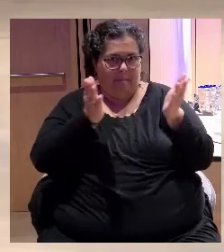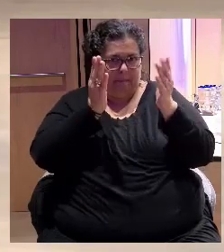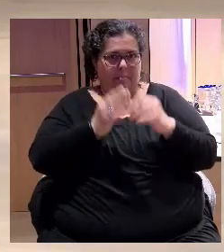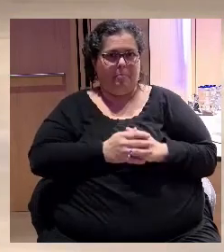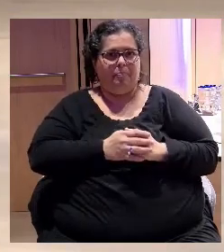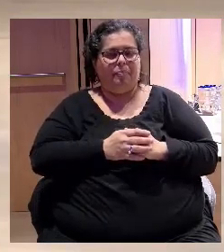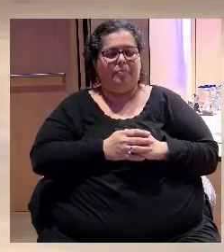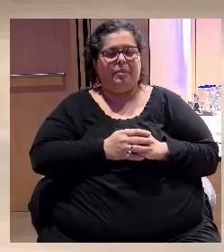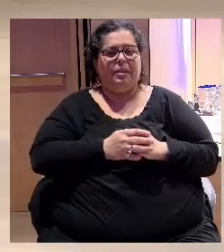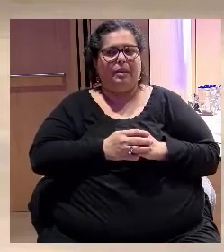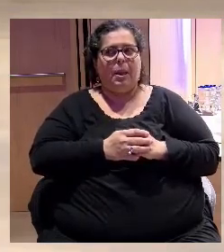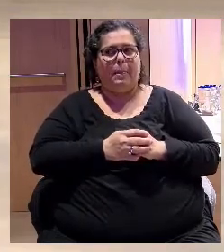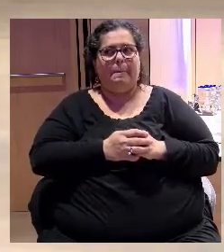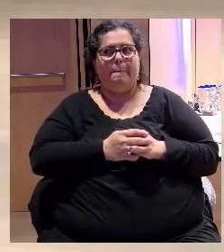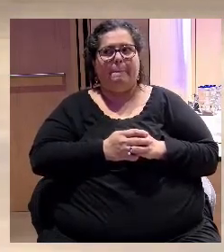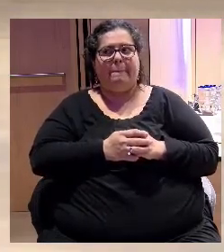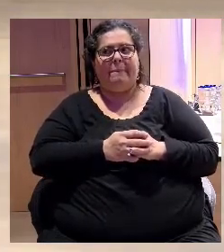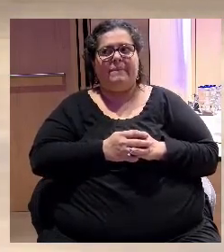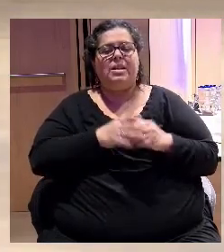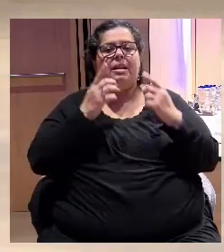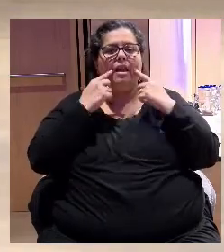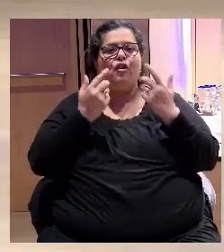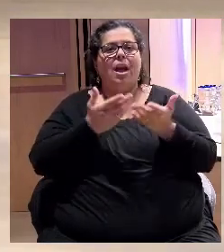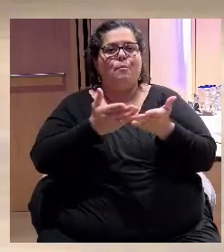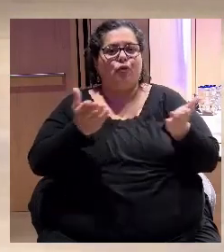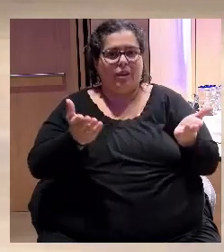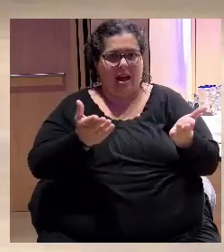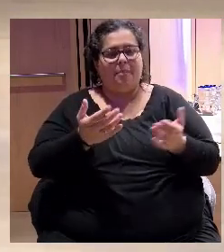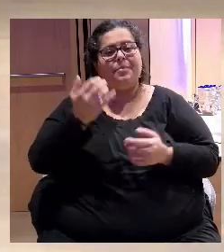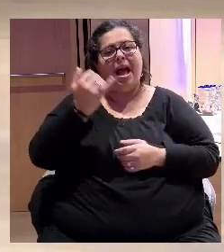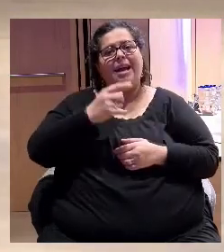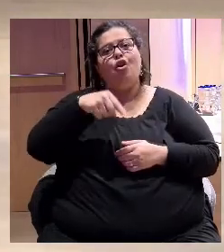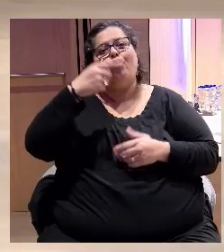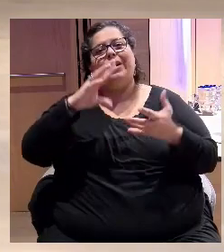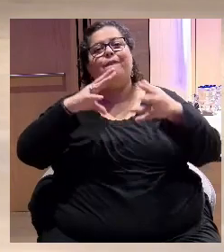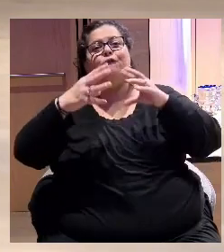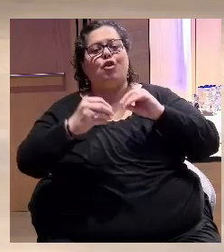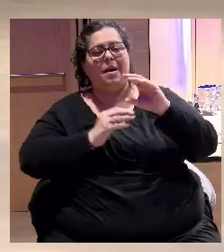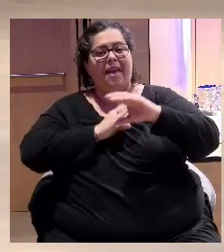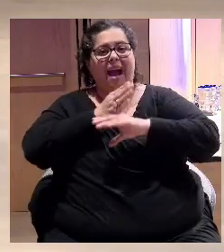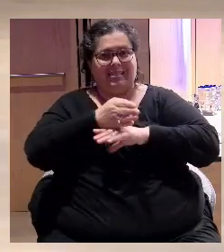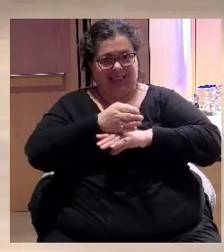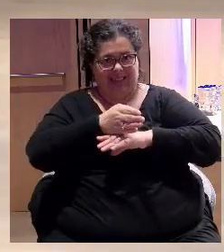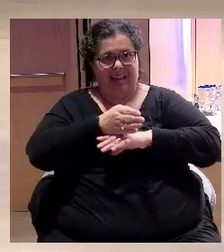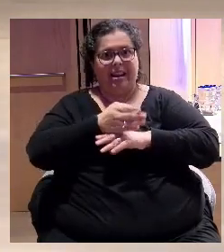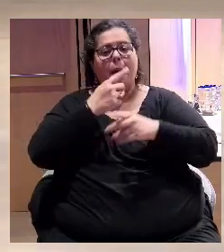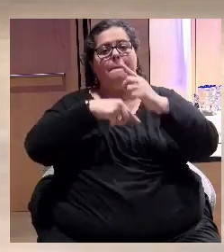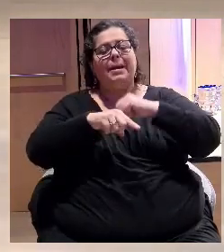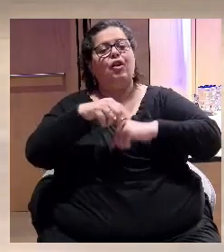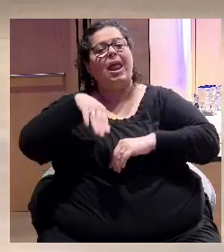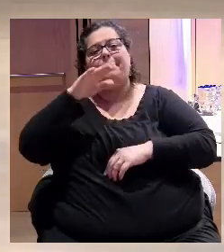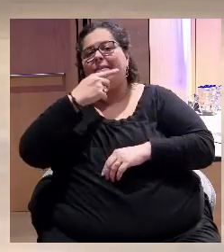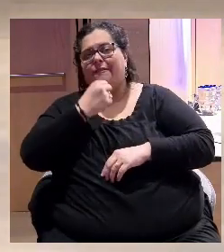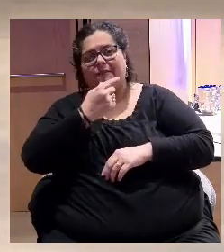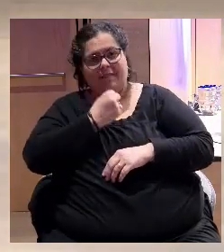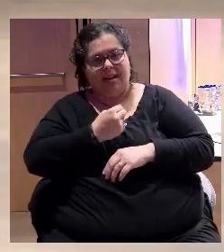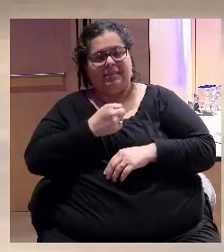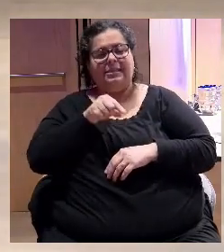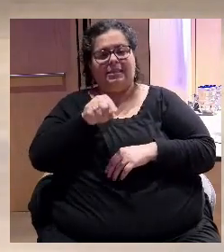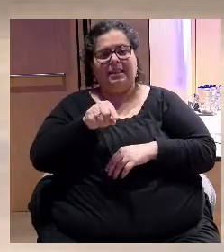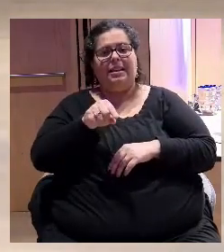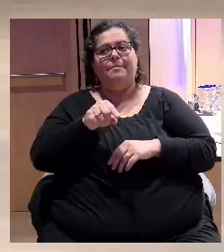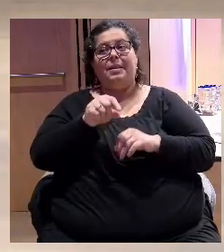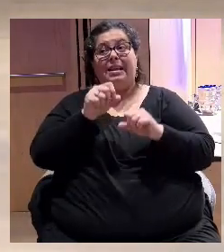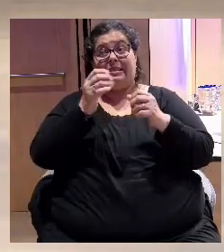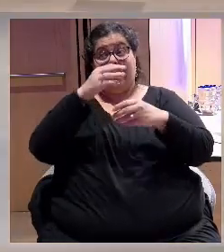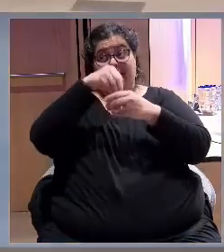Bueno, les voy a mostrar, hay dos maneras de acceder, pero la más sencilla es, ahí, estoy